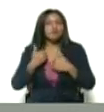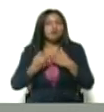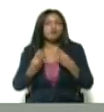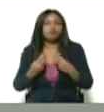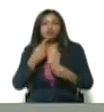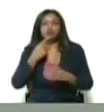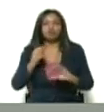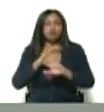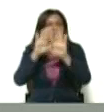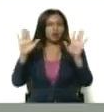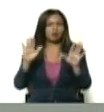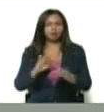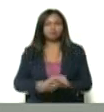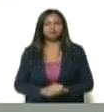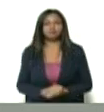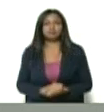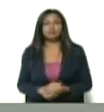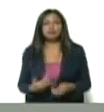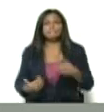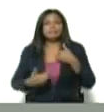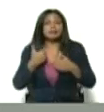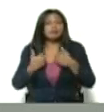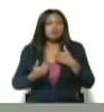digo, me preocupa